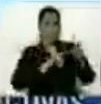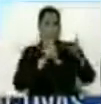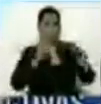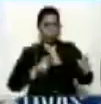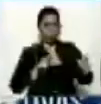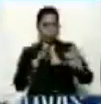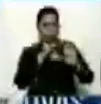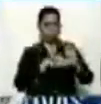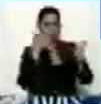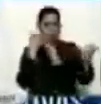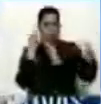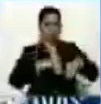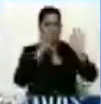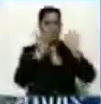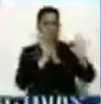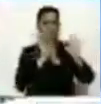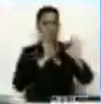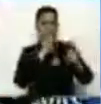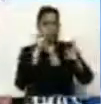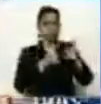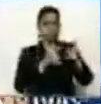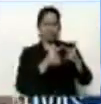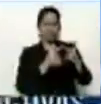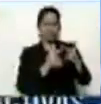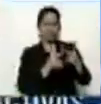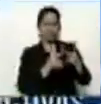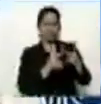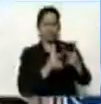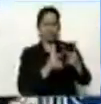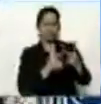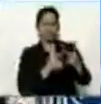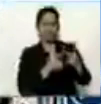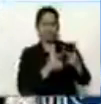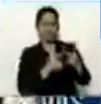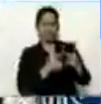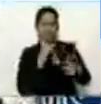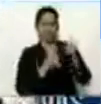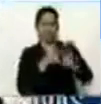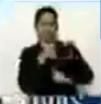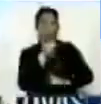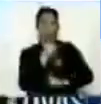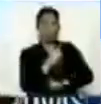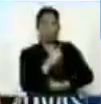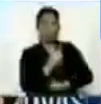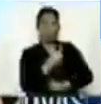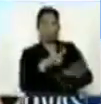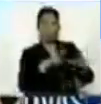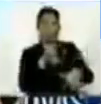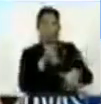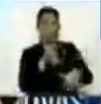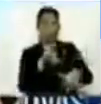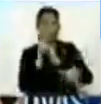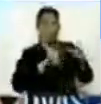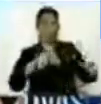del mercado. Y tú pasabas, por ejemplo, o pasé en estos días por el mercado de Santa Rosalía, que es muy cercano a las pulgas, y eso es